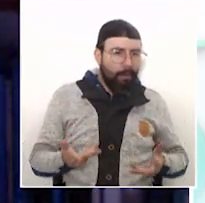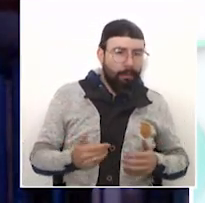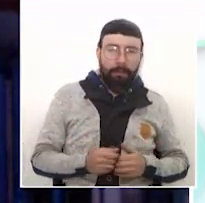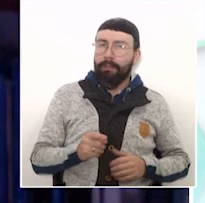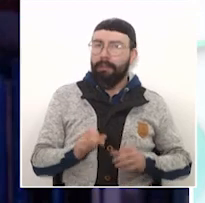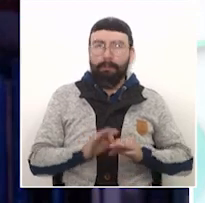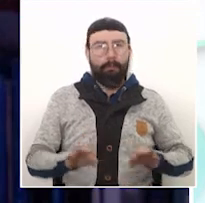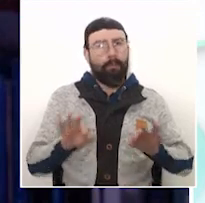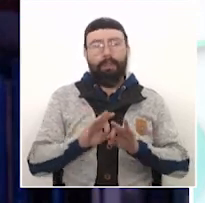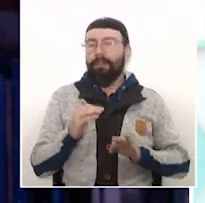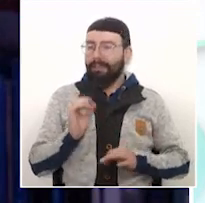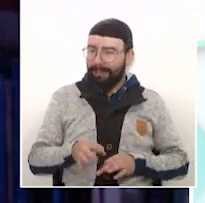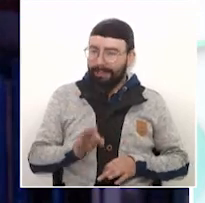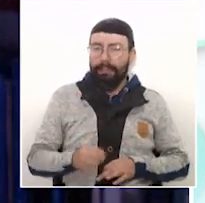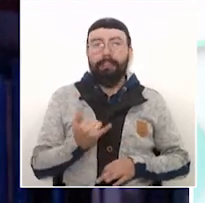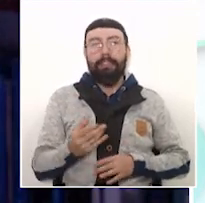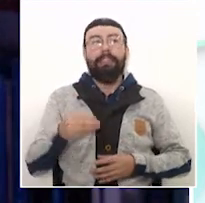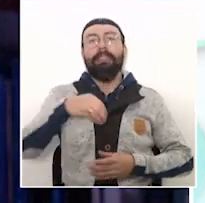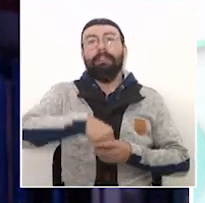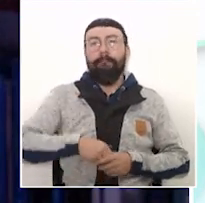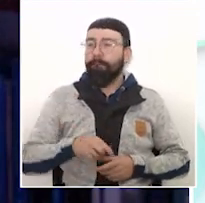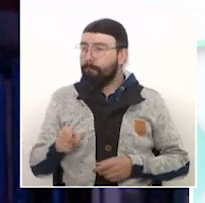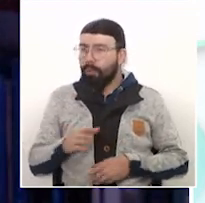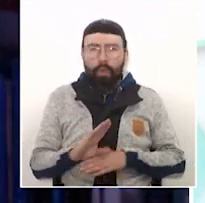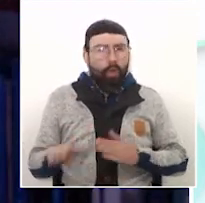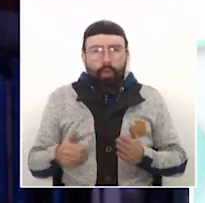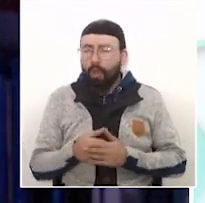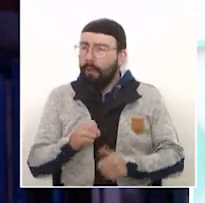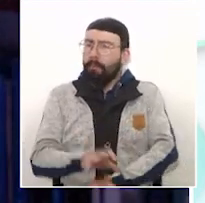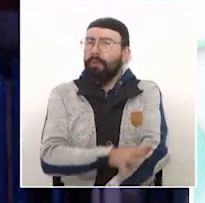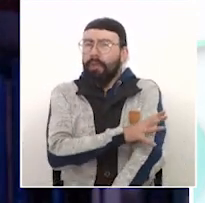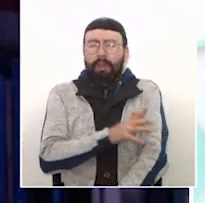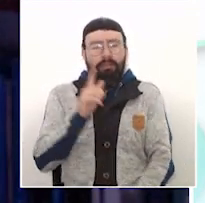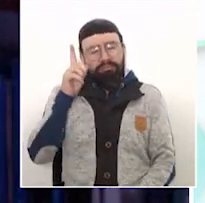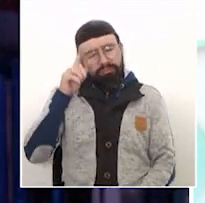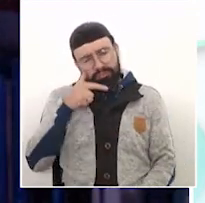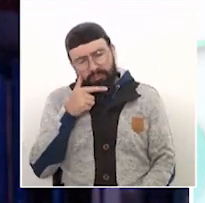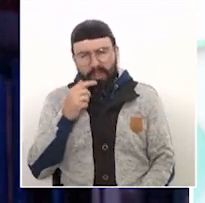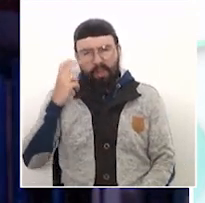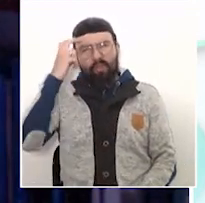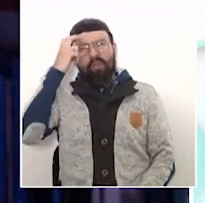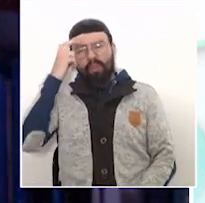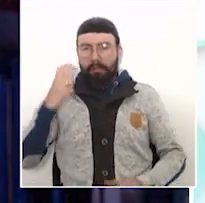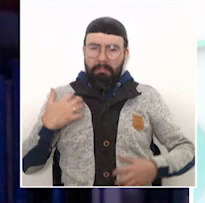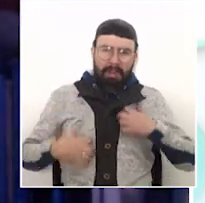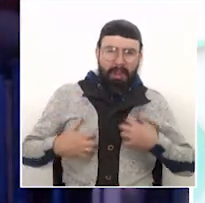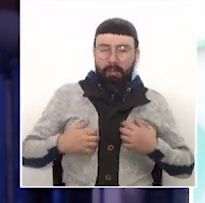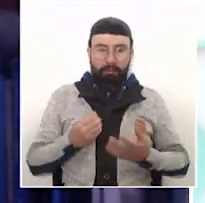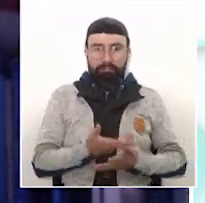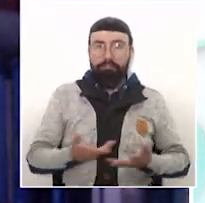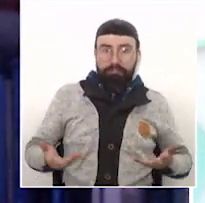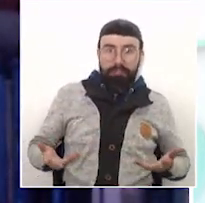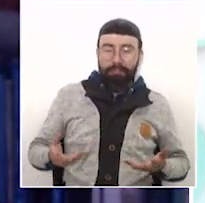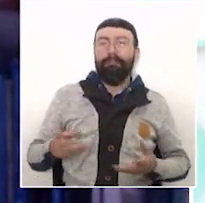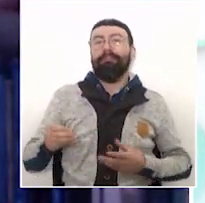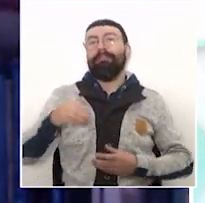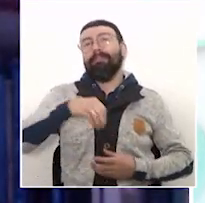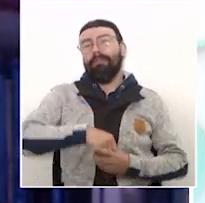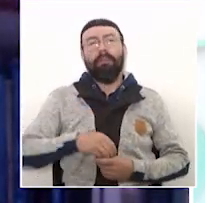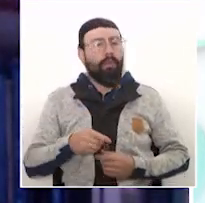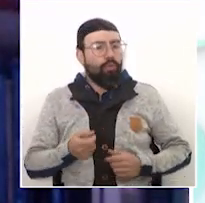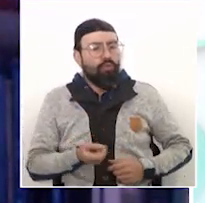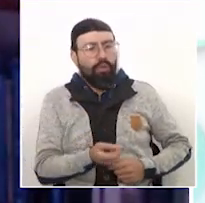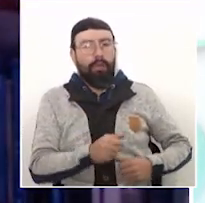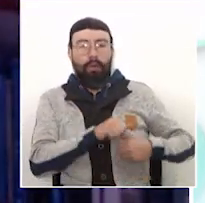esta partecita. Casi todas las emociones que sentimos, tristeza, rabia, odio, miedo, envidia, son en esta parte del plexo solar junto al corazón y